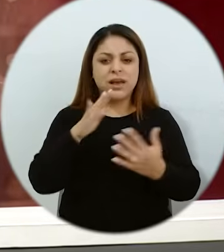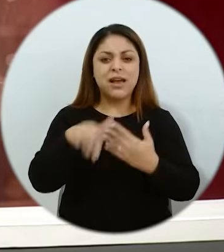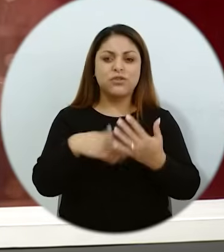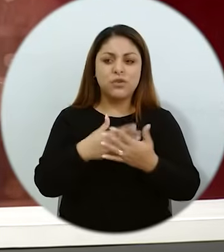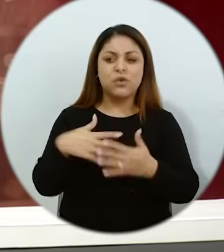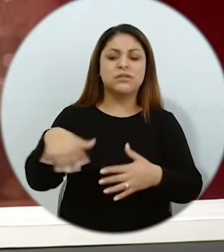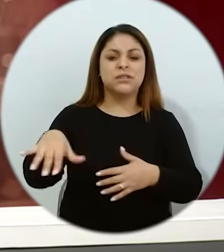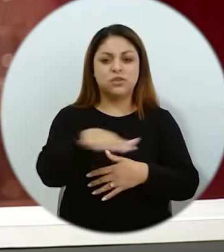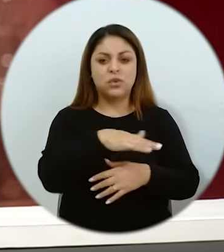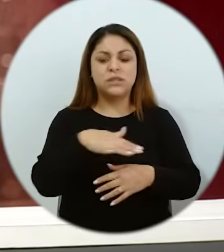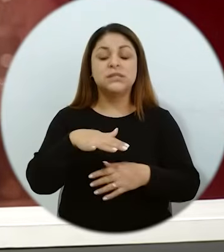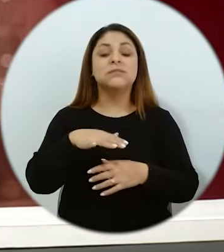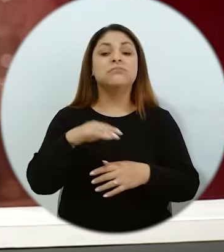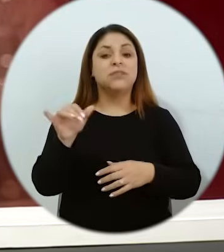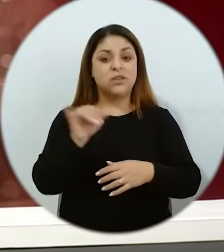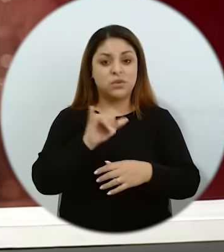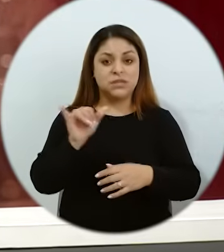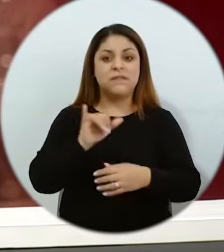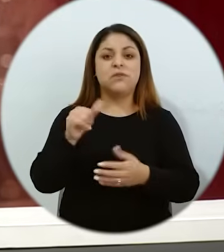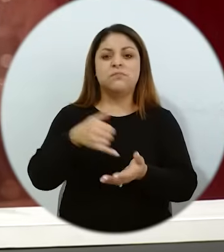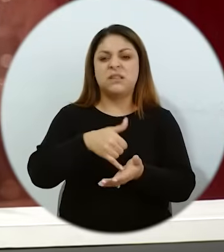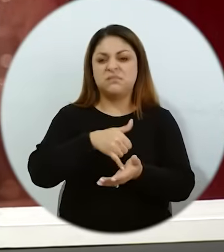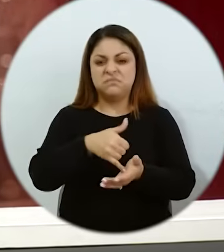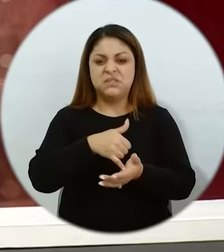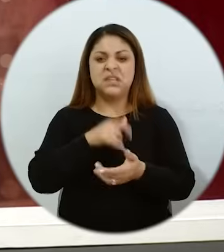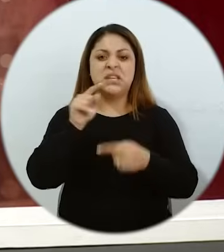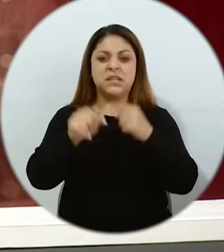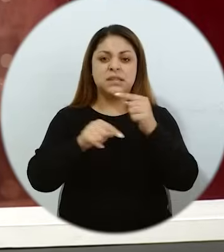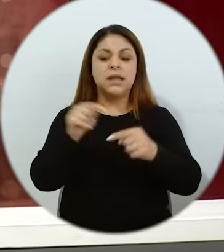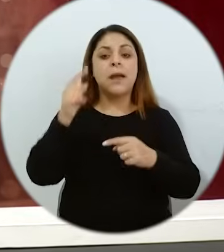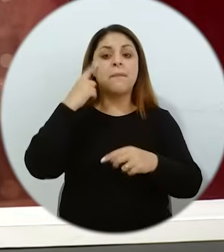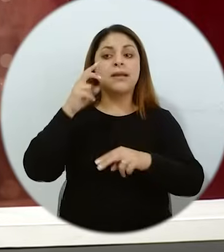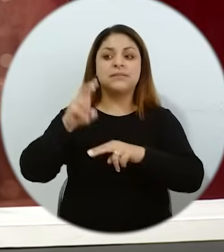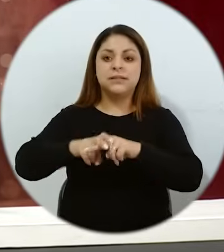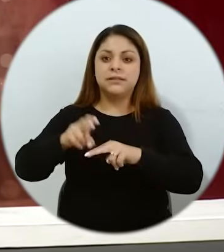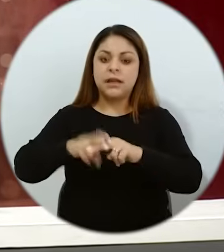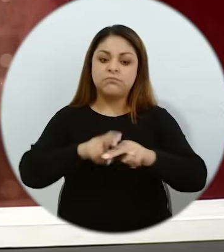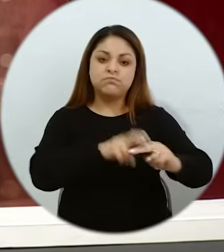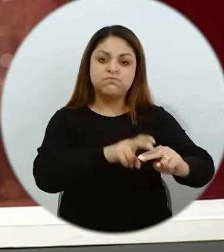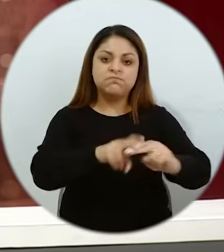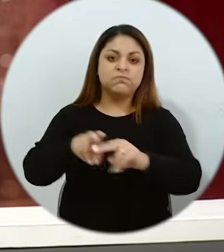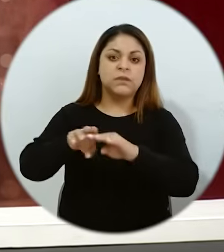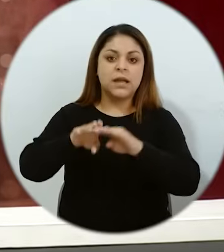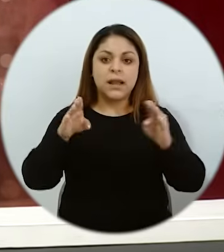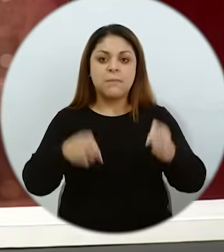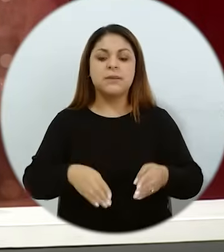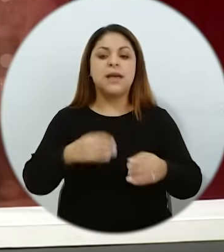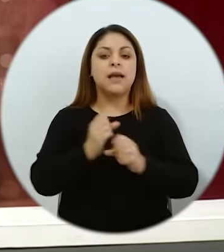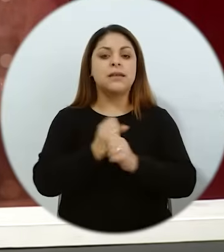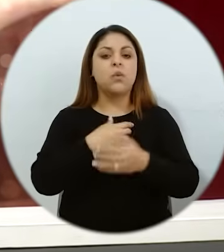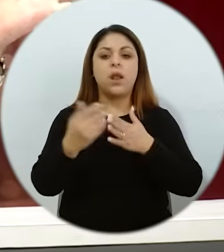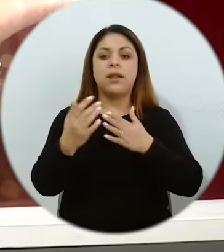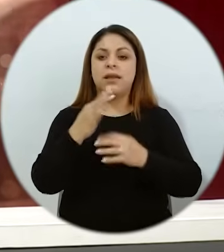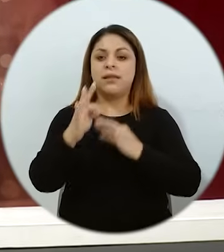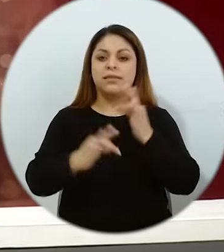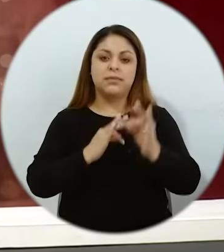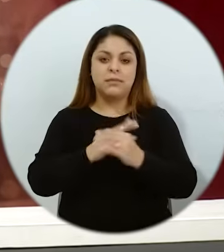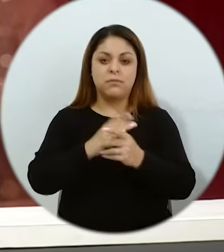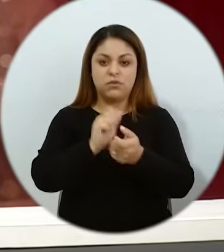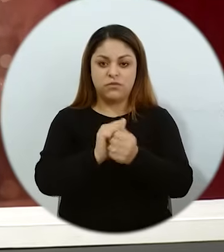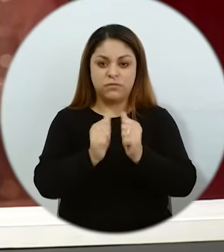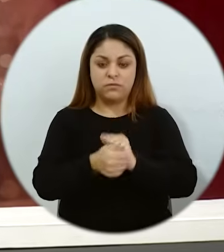sectores, inclusive a los más adversos, a los que los critican, para sentarlos a la mesa y hacer cualquier tipo de reforma. Del